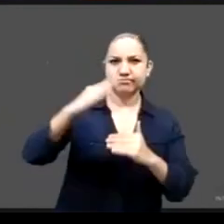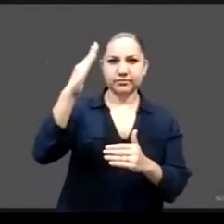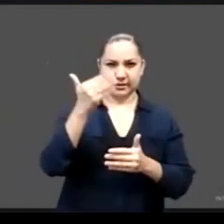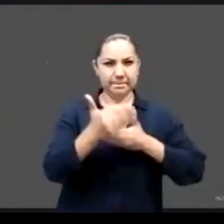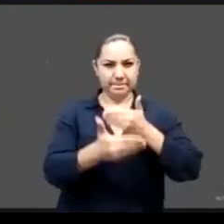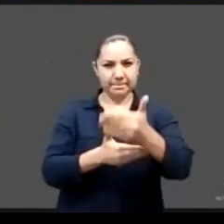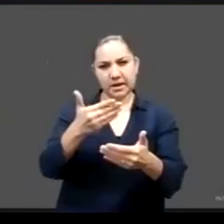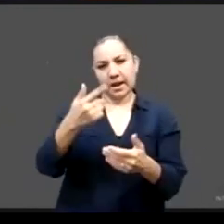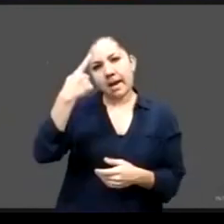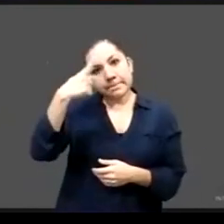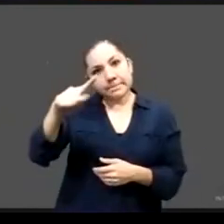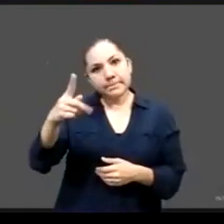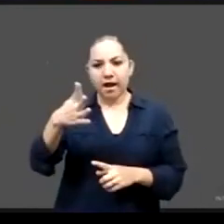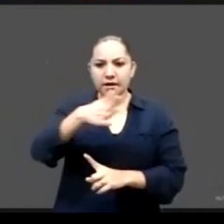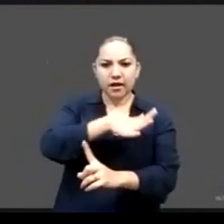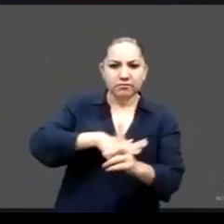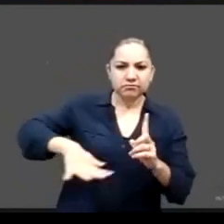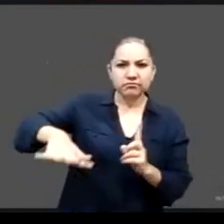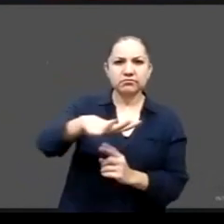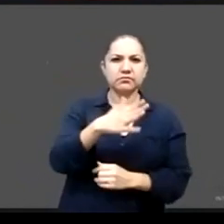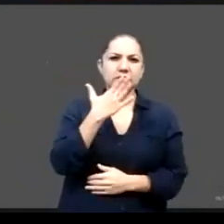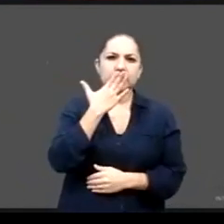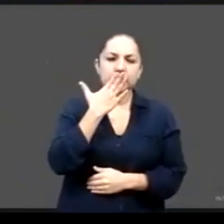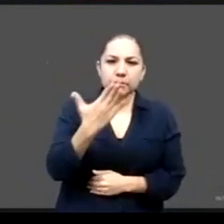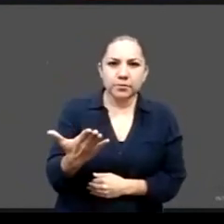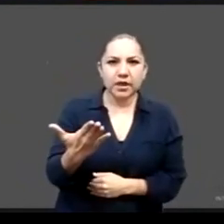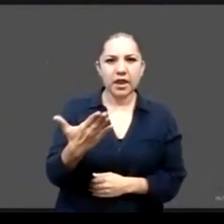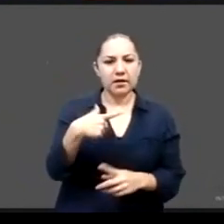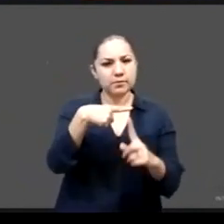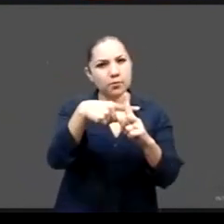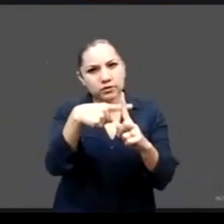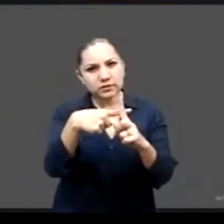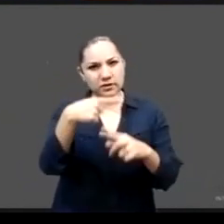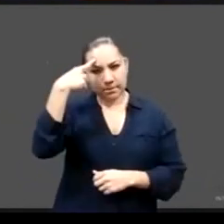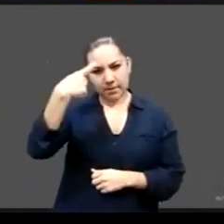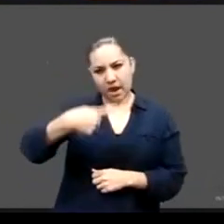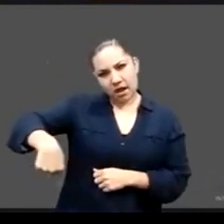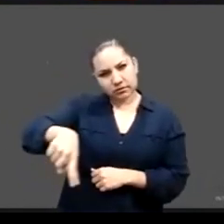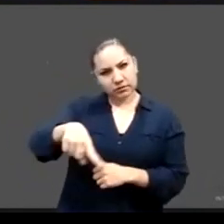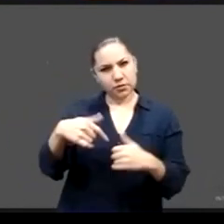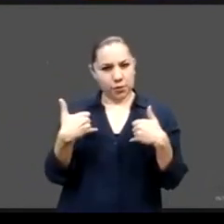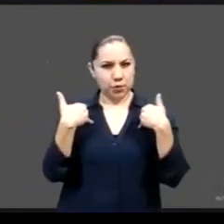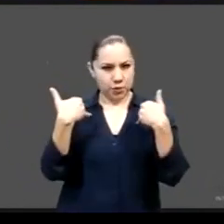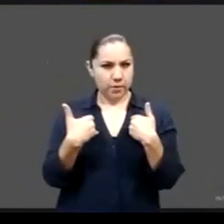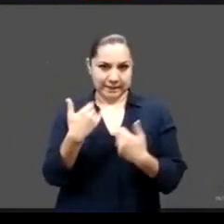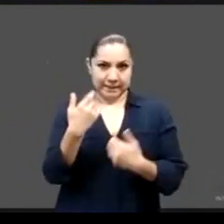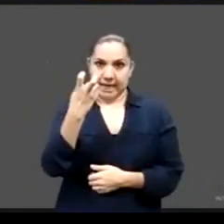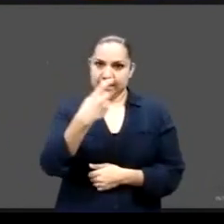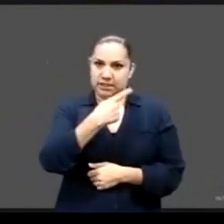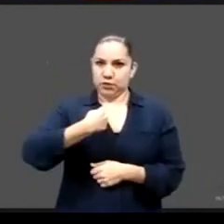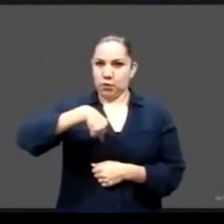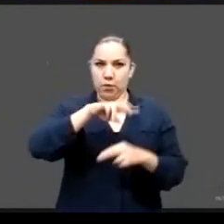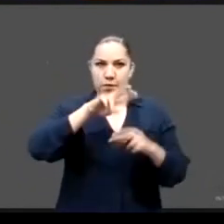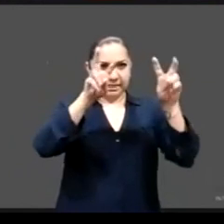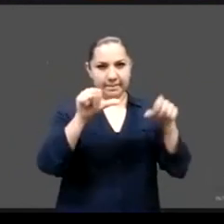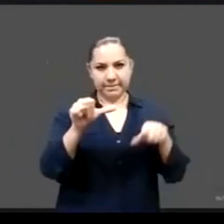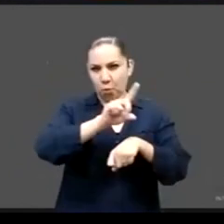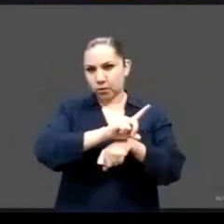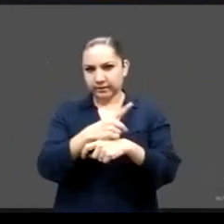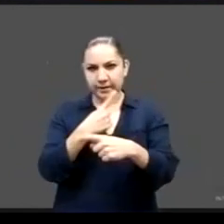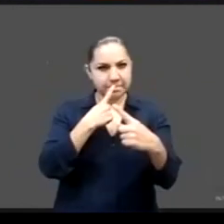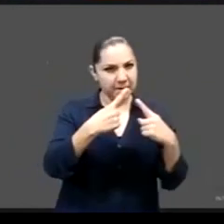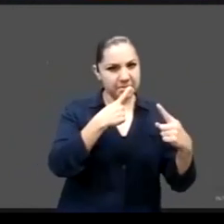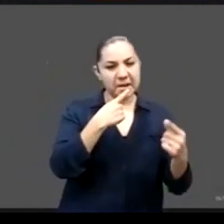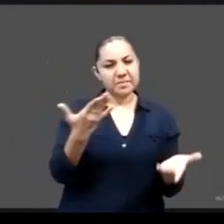más sanos, más seguros con adolescentes y jóvenes, de alguna manera es lo que nos interesa. Muchas gracias por estar con nosotros.